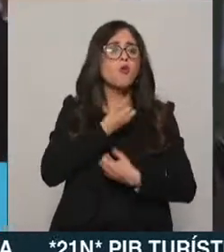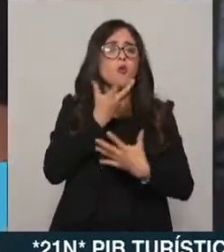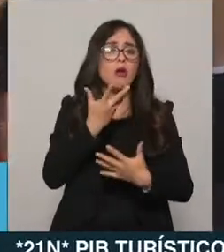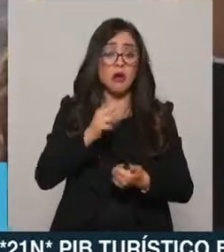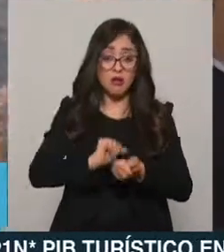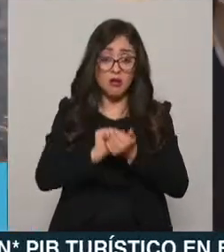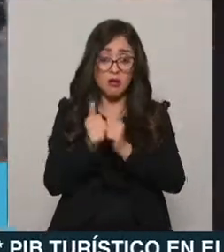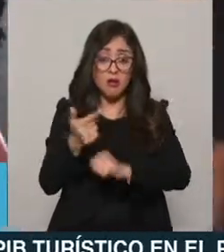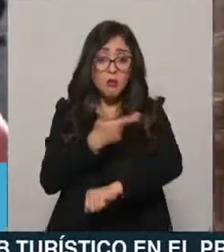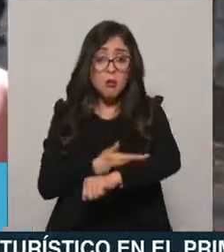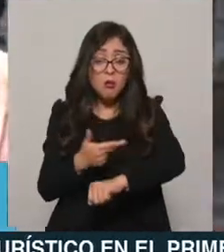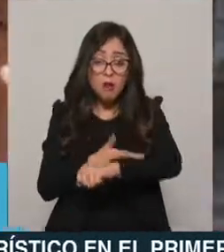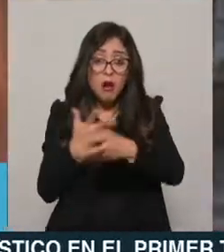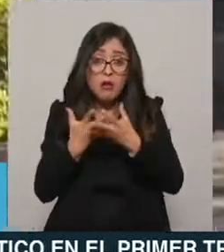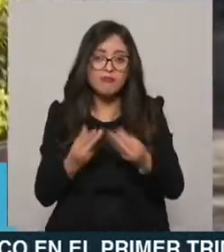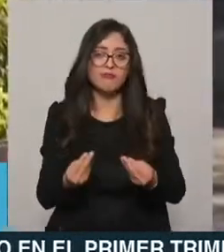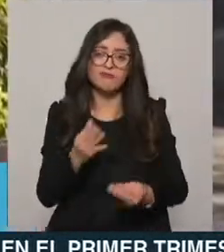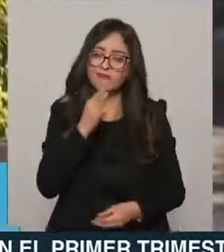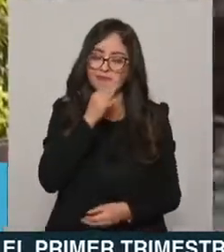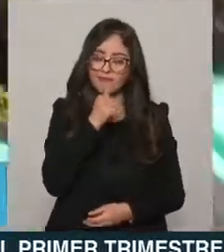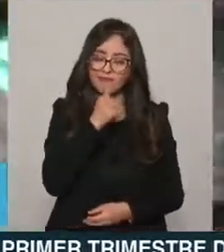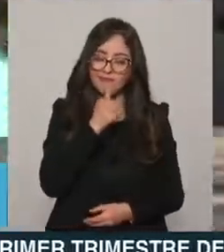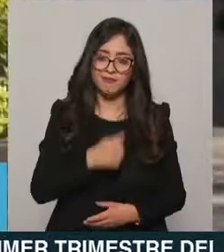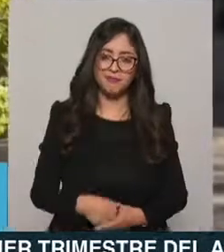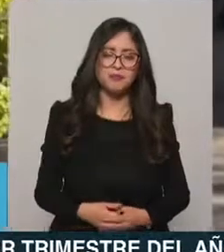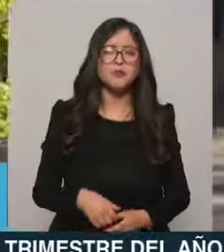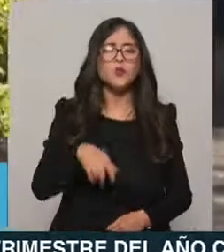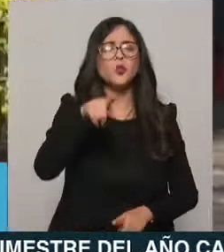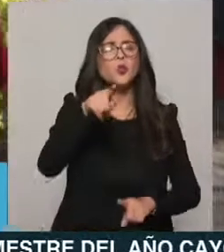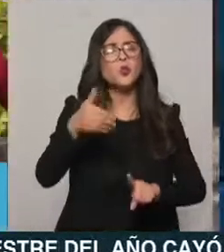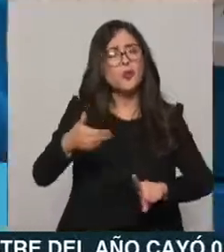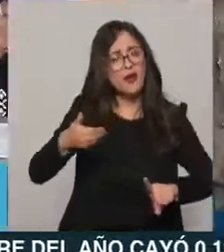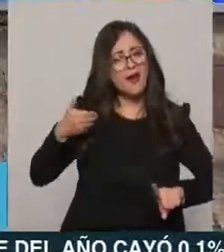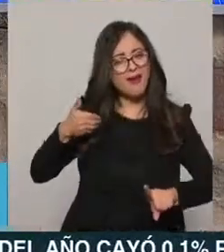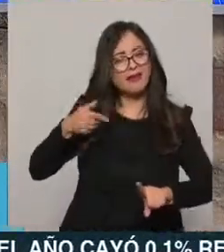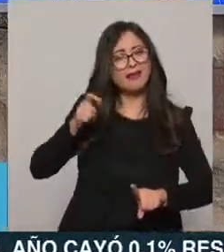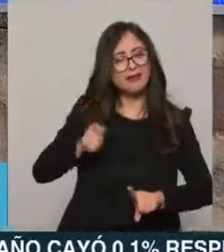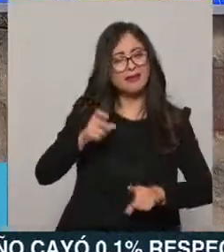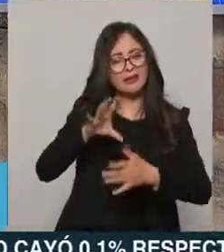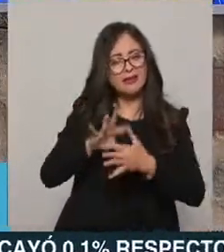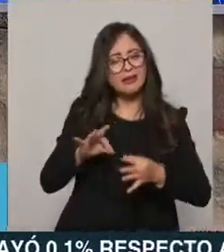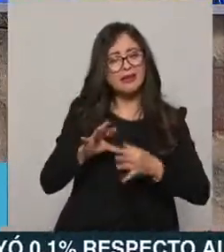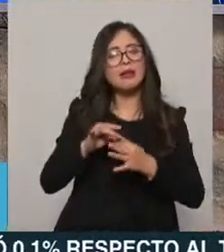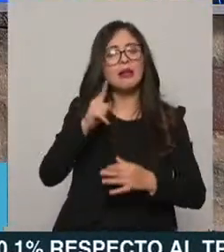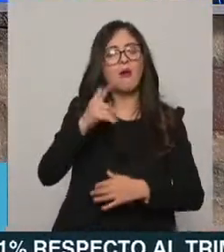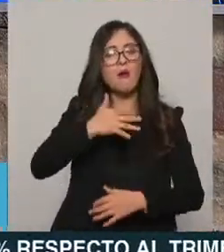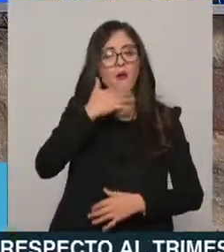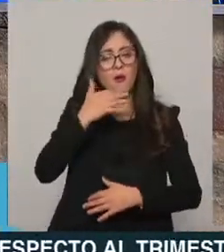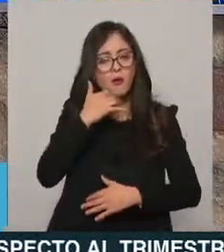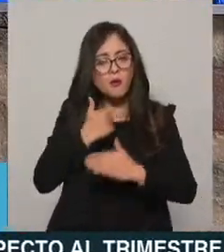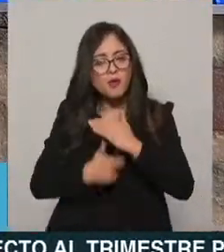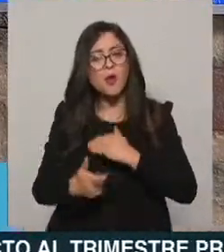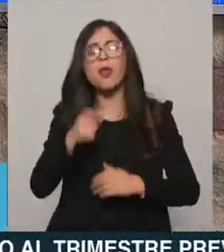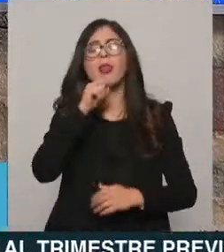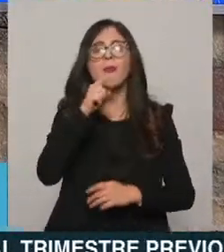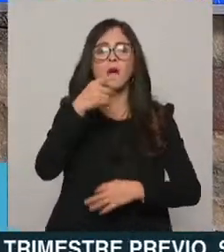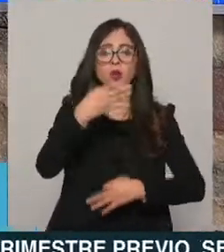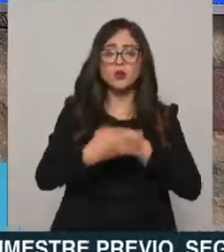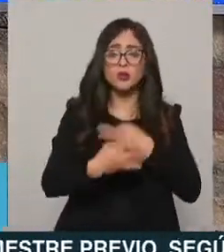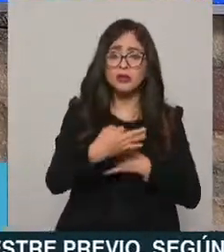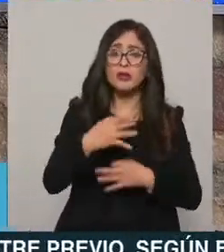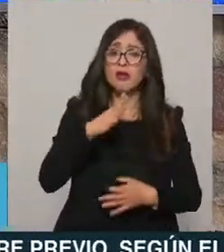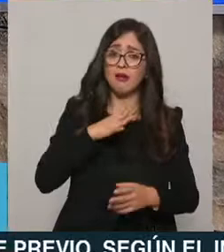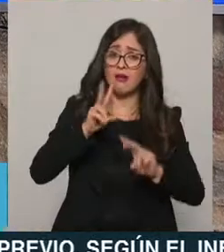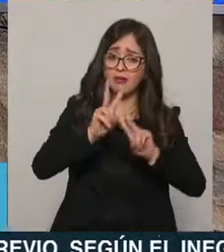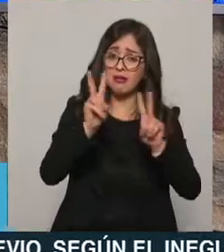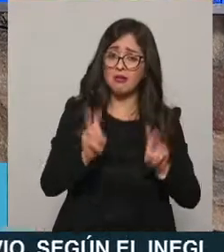el tema de la corrupción y bueno, pues también hay que decirlo, el tema de la impartición de justicia también tendría que ser un tema pendiente para las